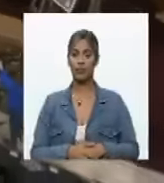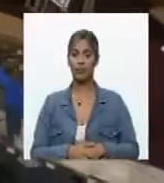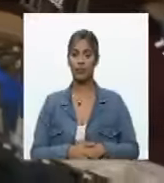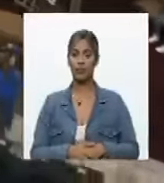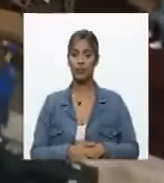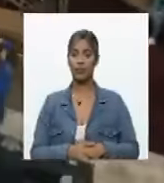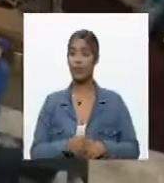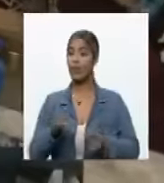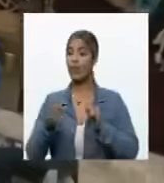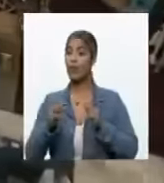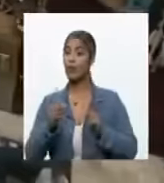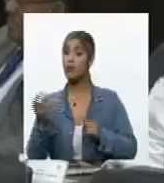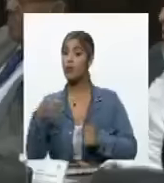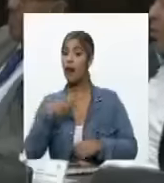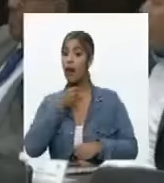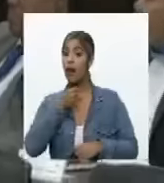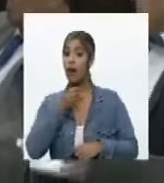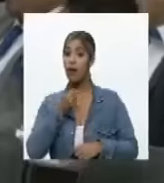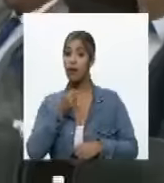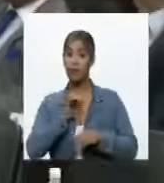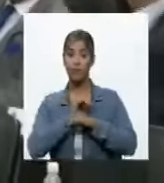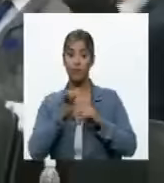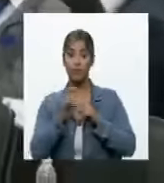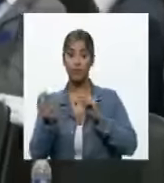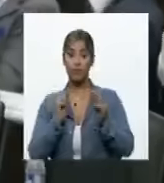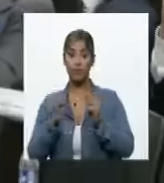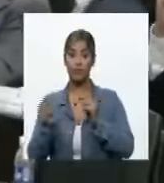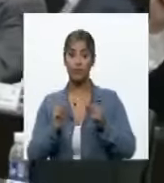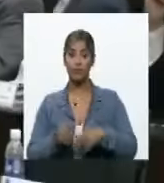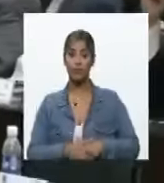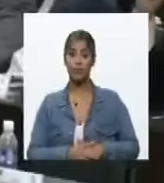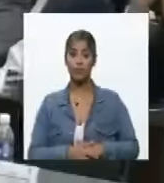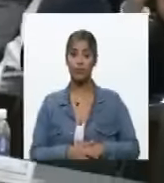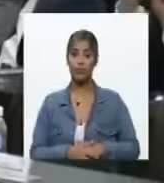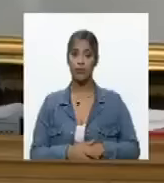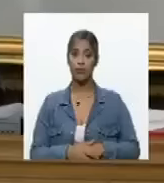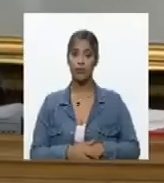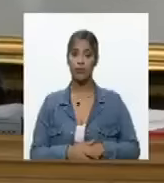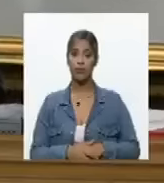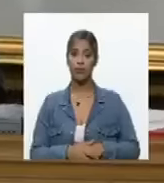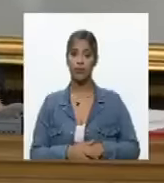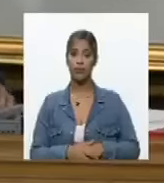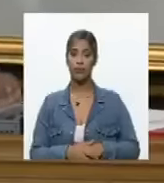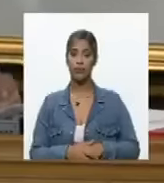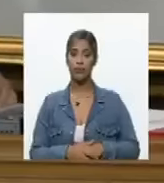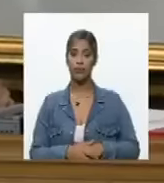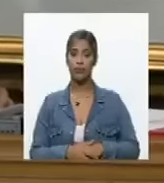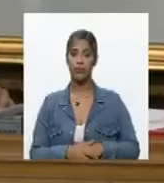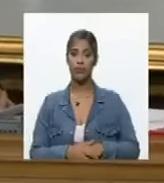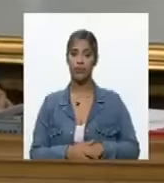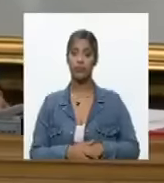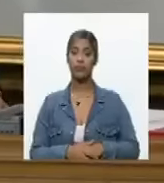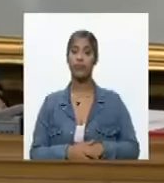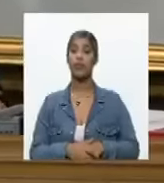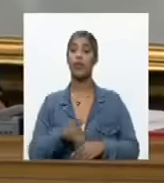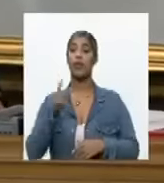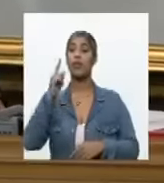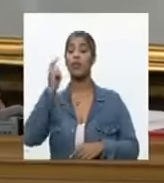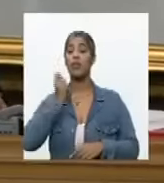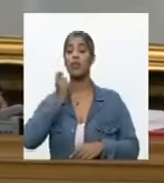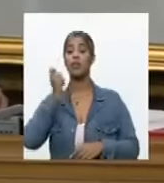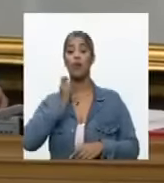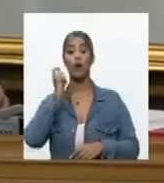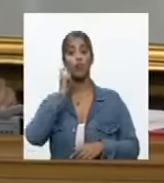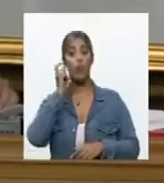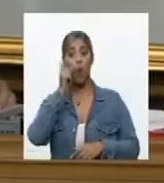No hay más nadie anotado en el derecho de palabra, se va a cerrar el debate, se cierra en consideración. Las honorables diputadas y los